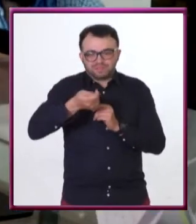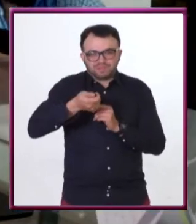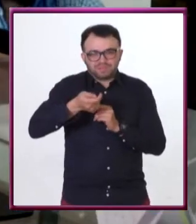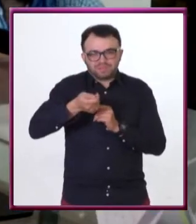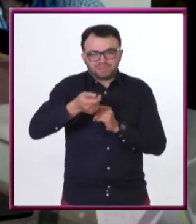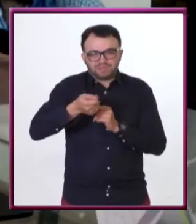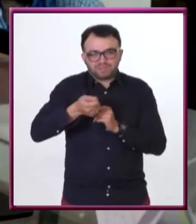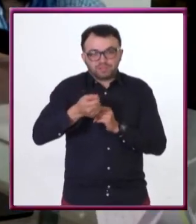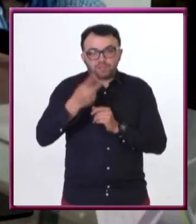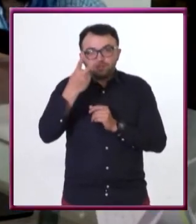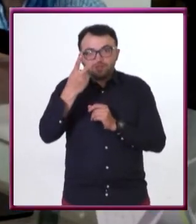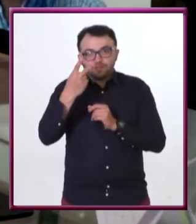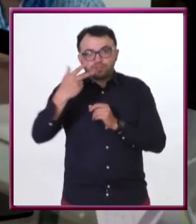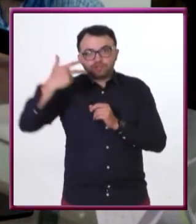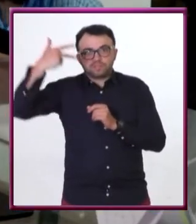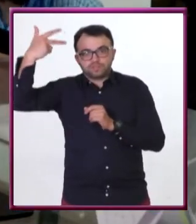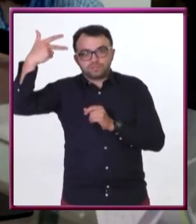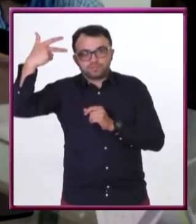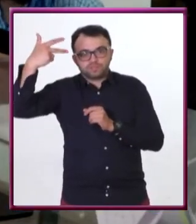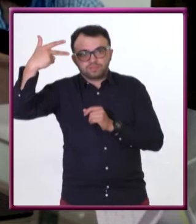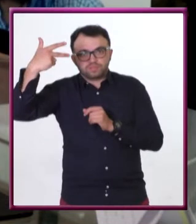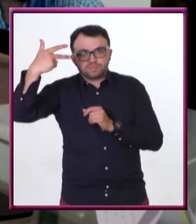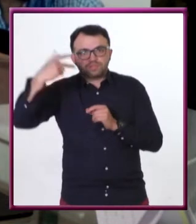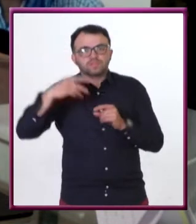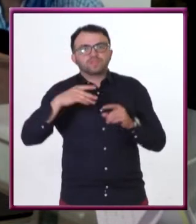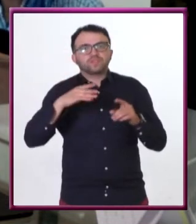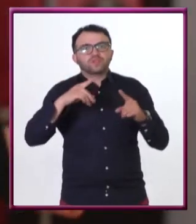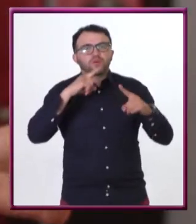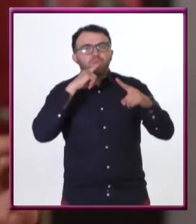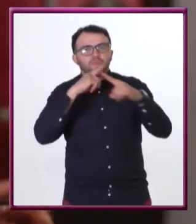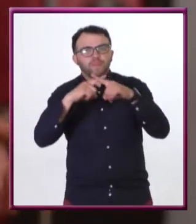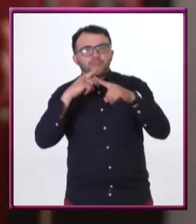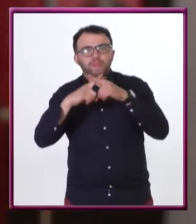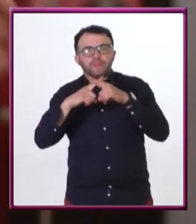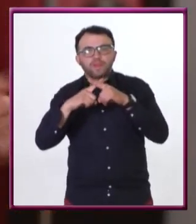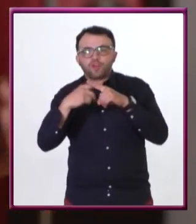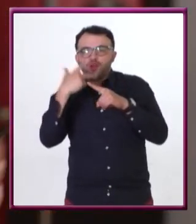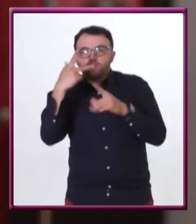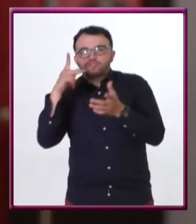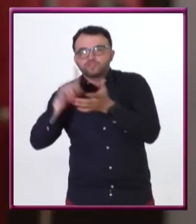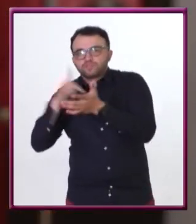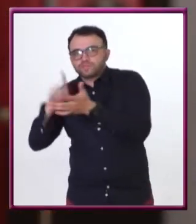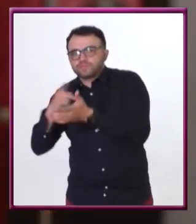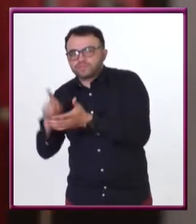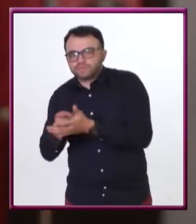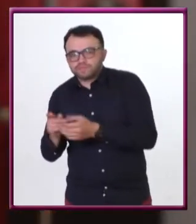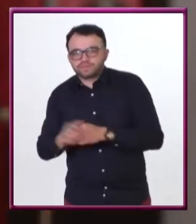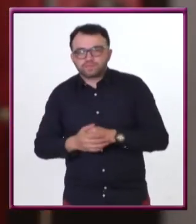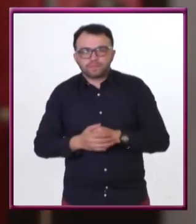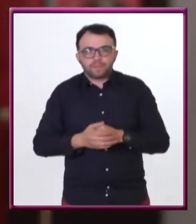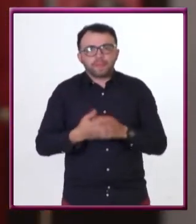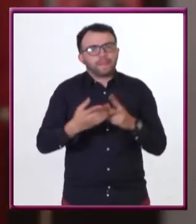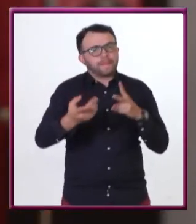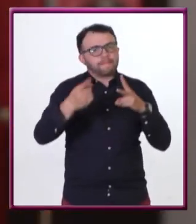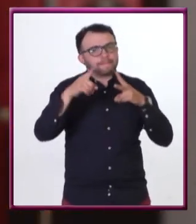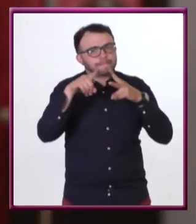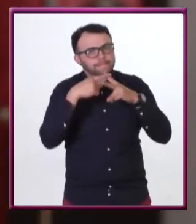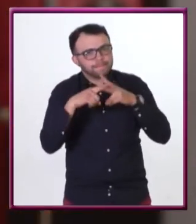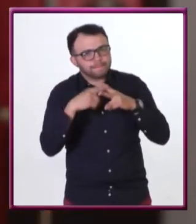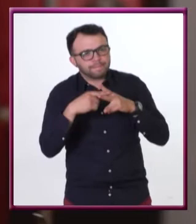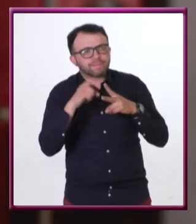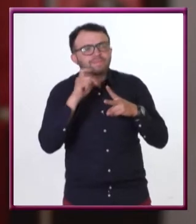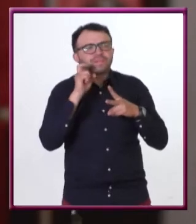ejemplo, 2 a la 8 es 2 multiplica 8 veces 2. En las matemáticas, doctor, ¿qué aplicaciones